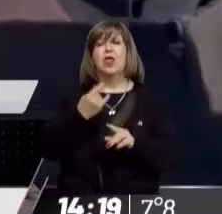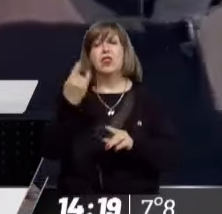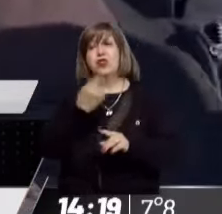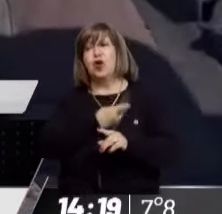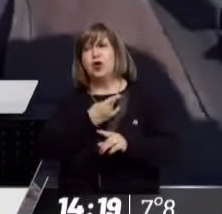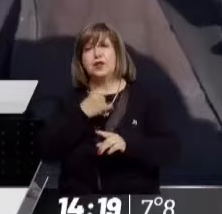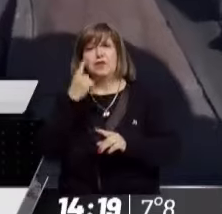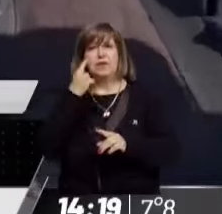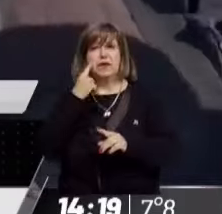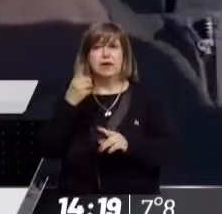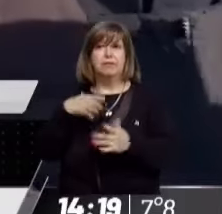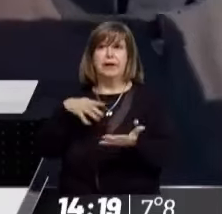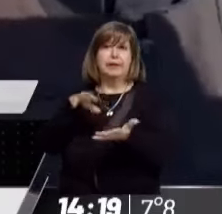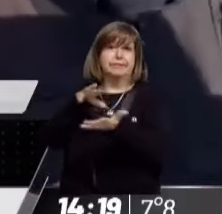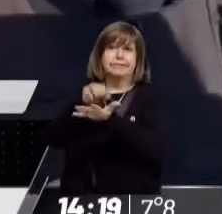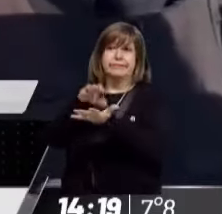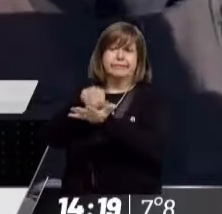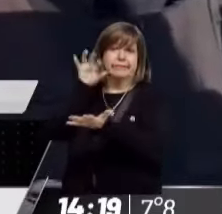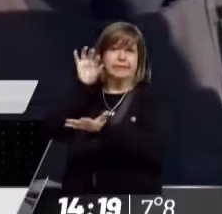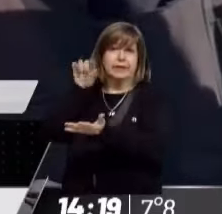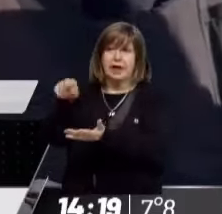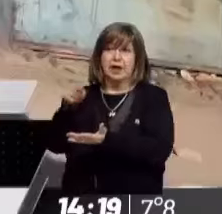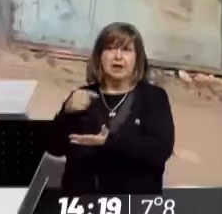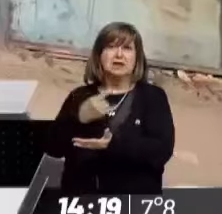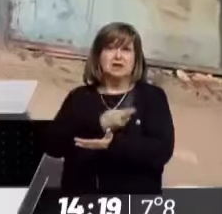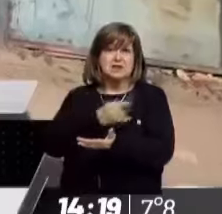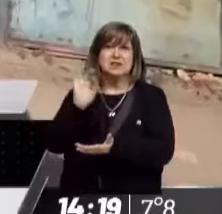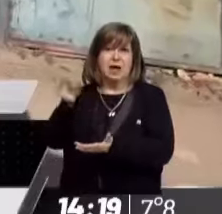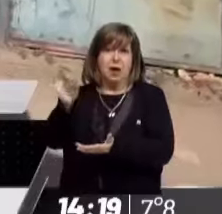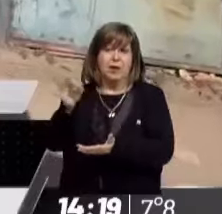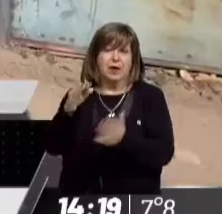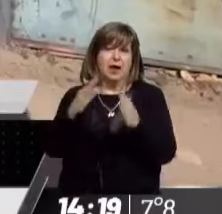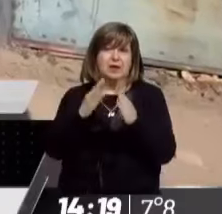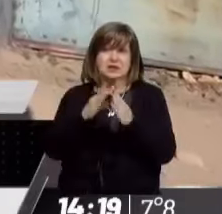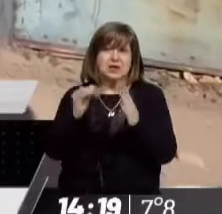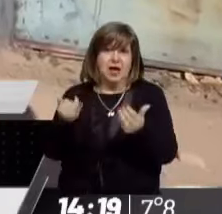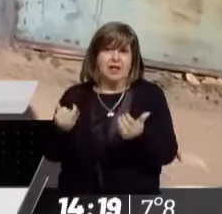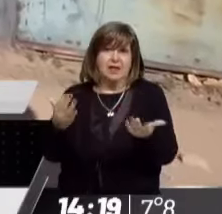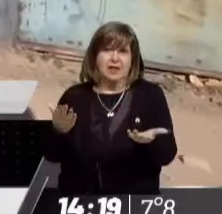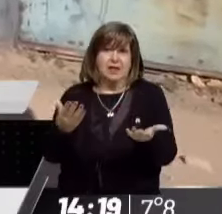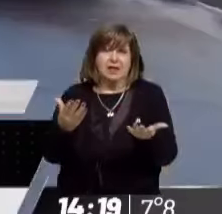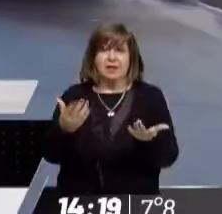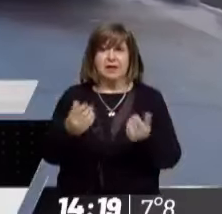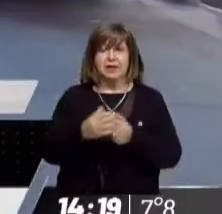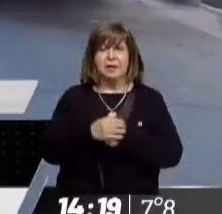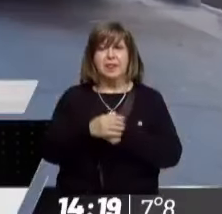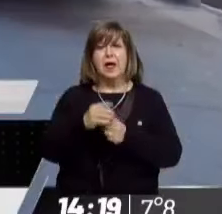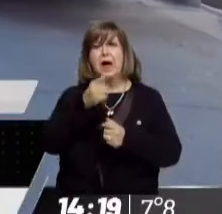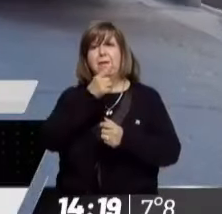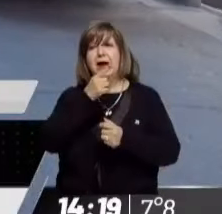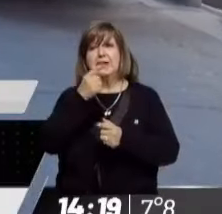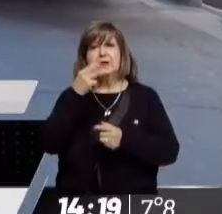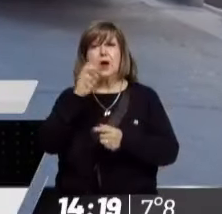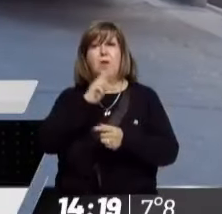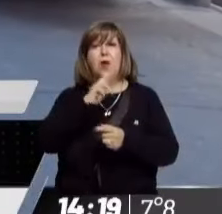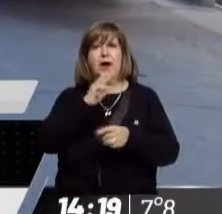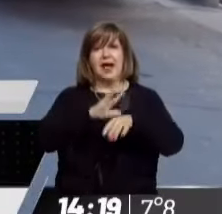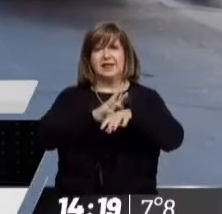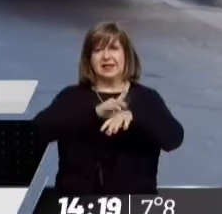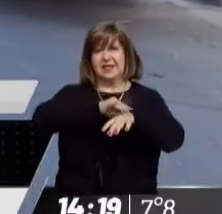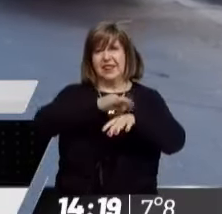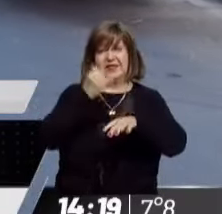d vivir pero se ha contatado de que s tienen Don vivir y dó Vive esta mujer tenía antecedentes nada más no Aparentemente si ya tiene